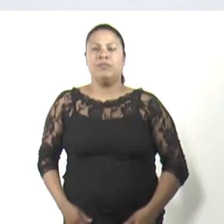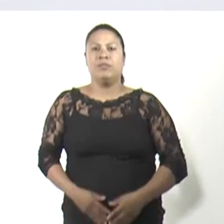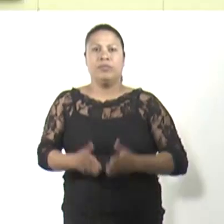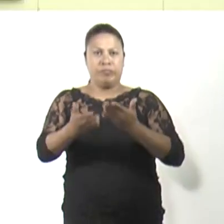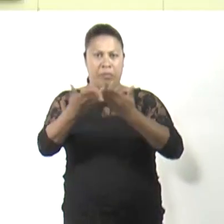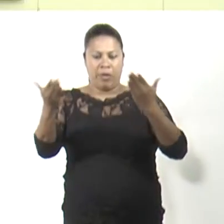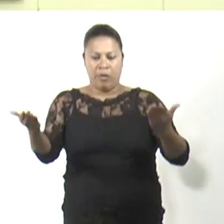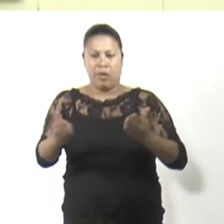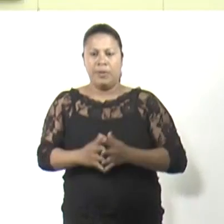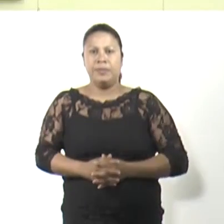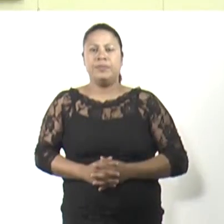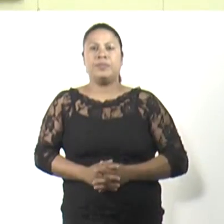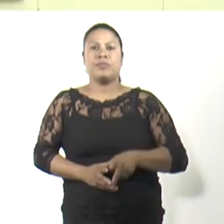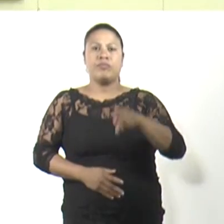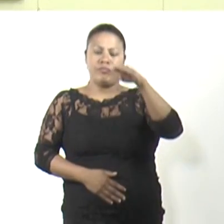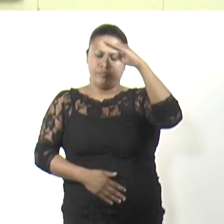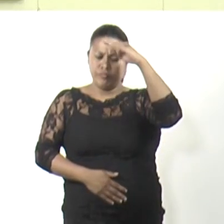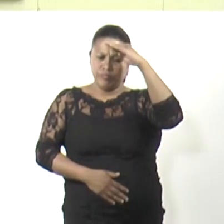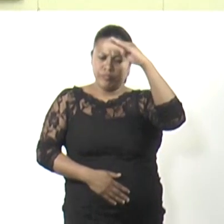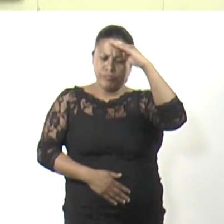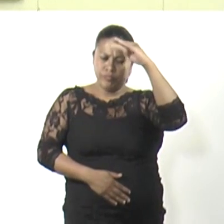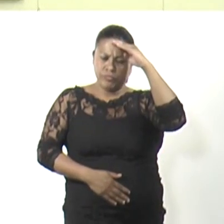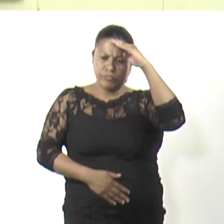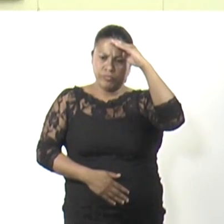Ahora sí, reflexionemos.